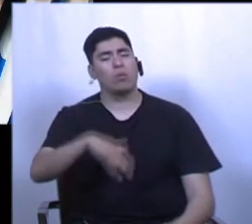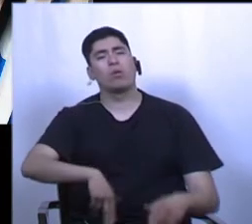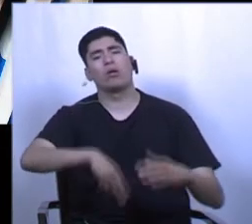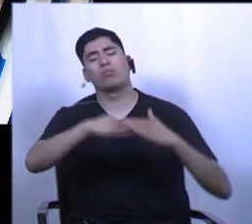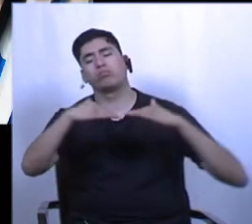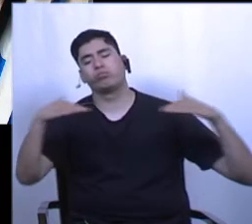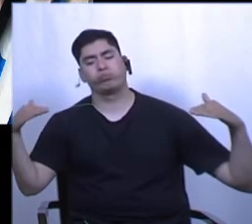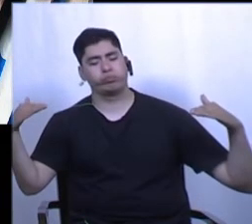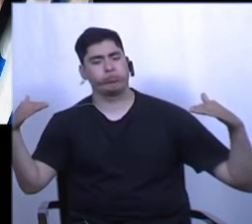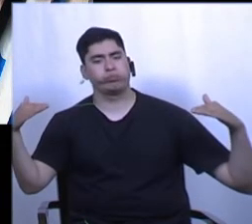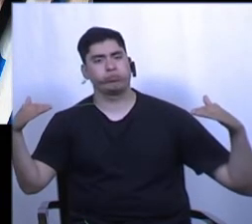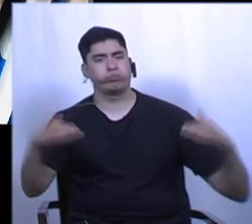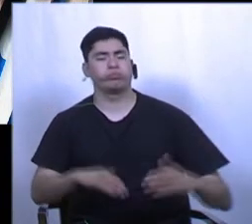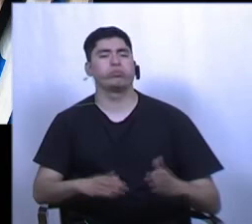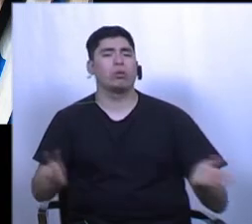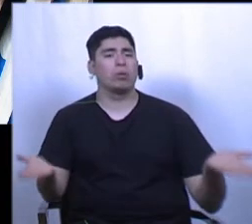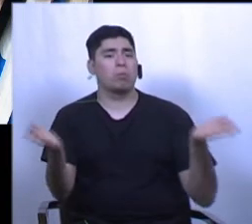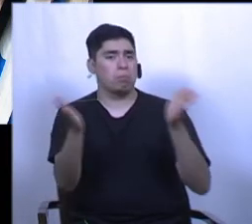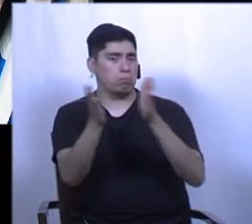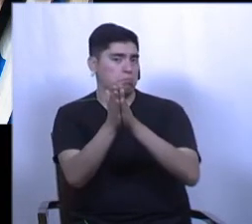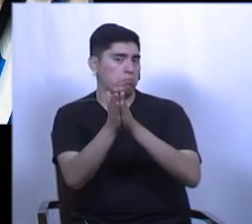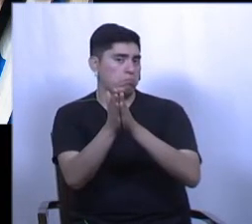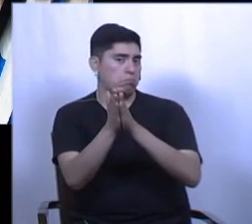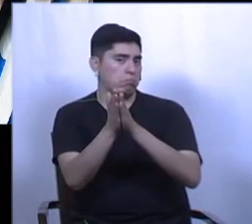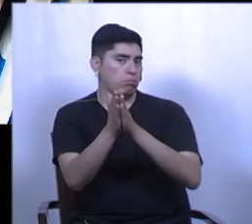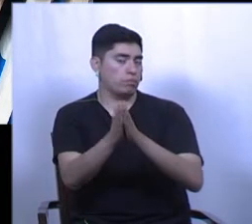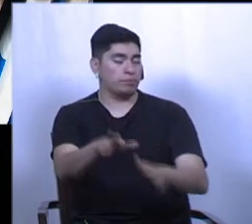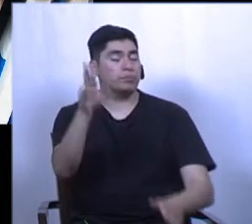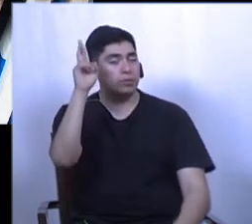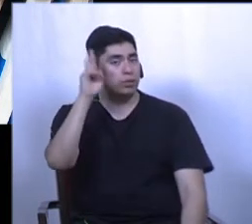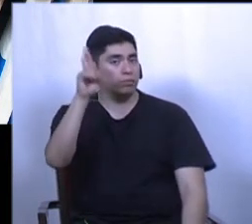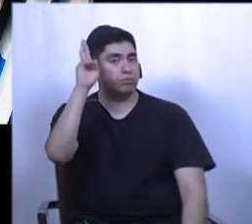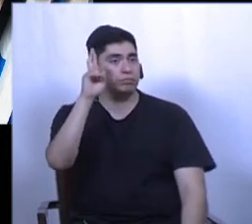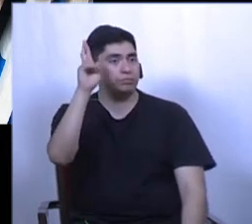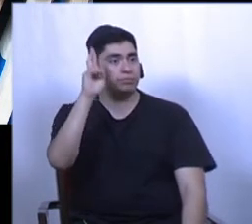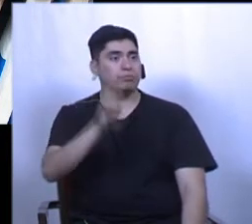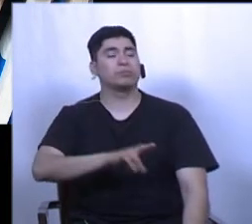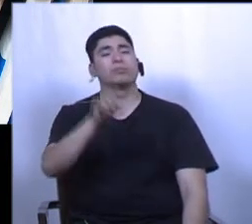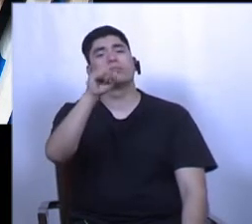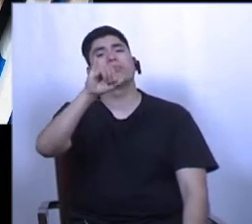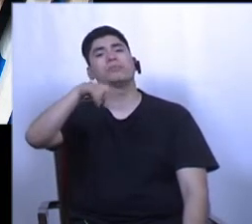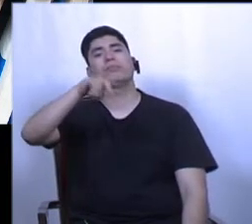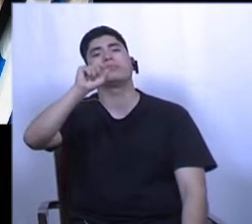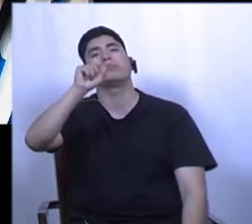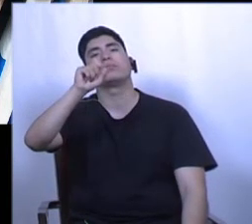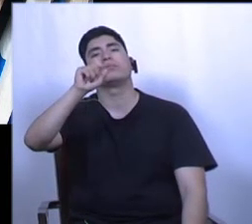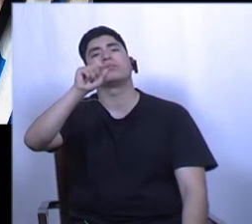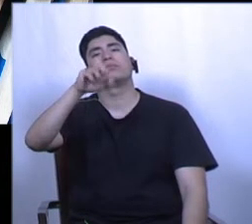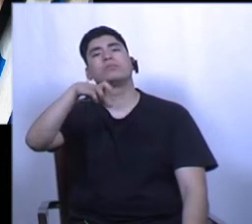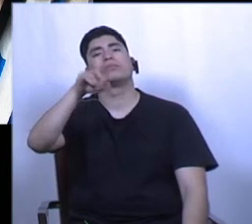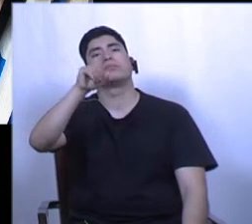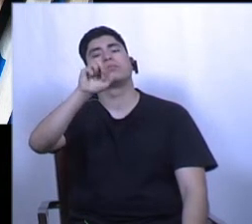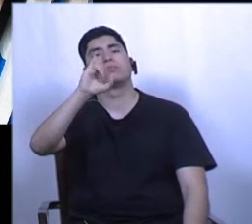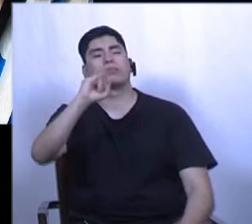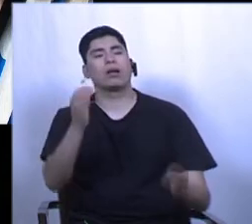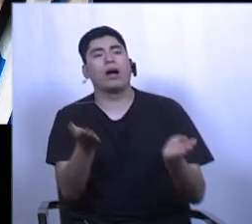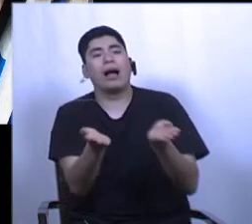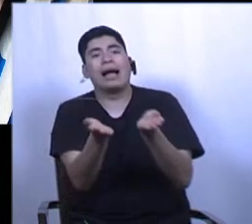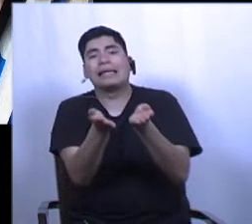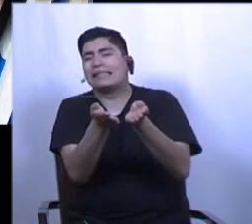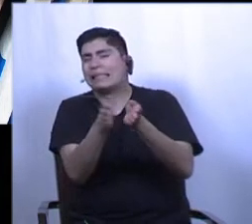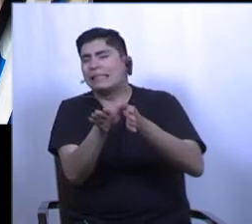estaban estiradas y dobladas? Recuerden que las sinapsis bajan porque están mal dobladas, están mal